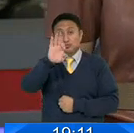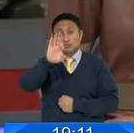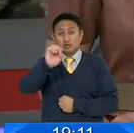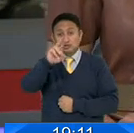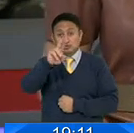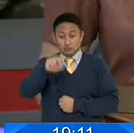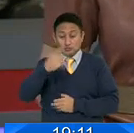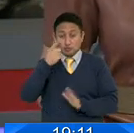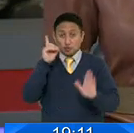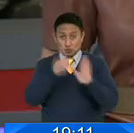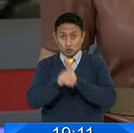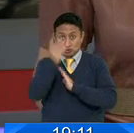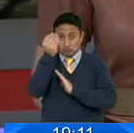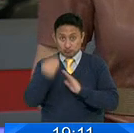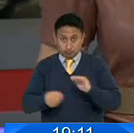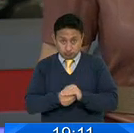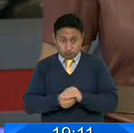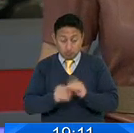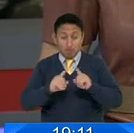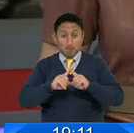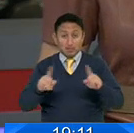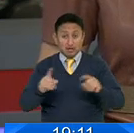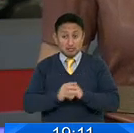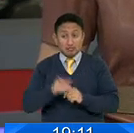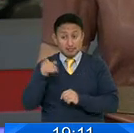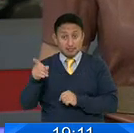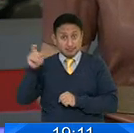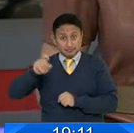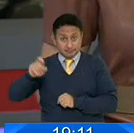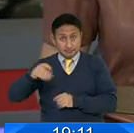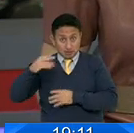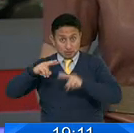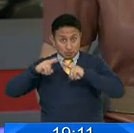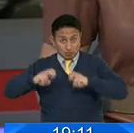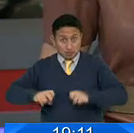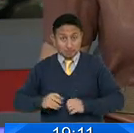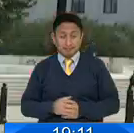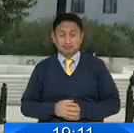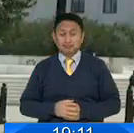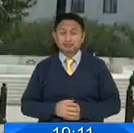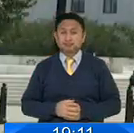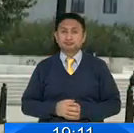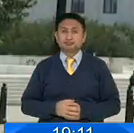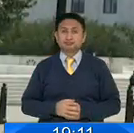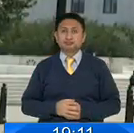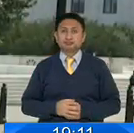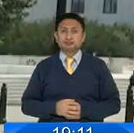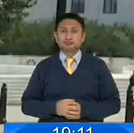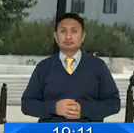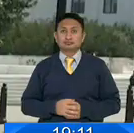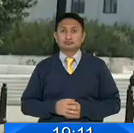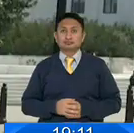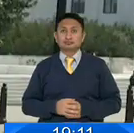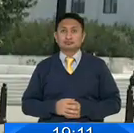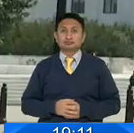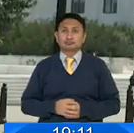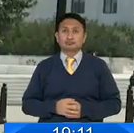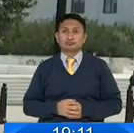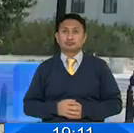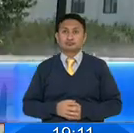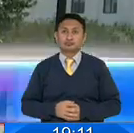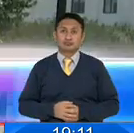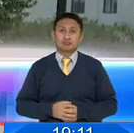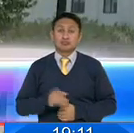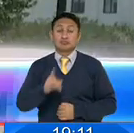pero recuerda que el caso debe ser judicializado. La denuncia que hizo público el Departamento de Justicia de Estados